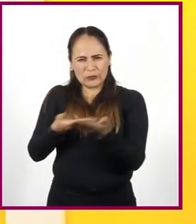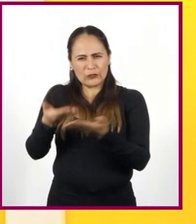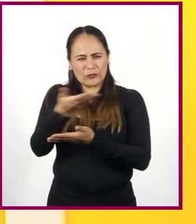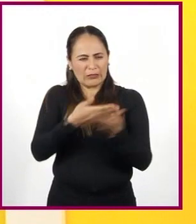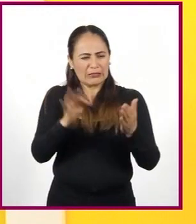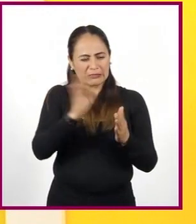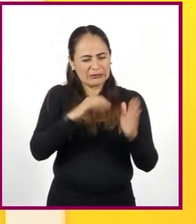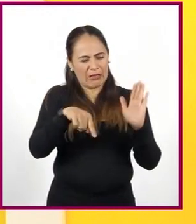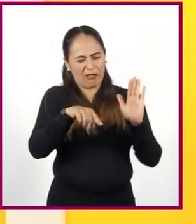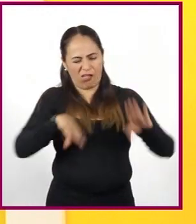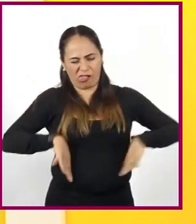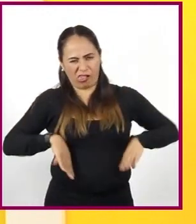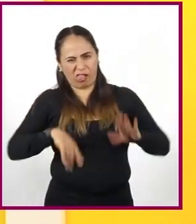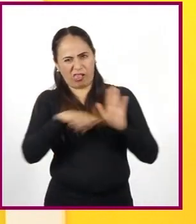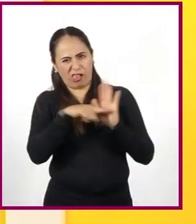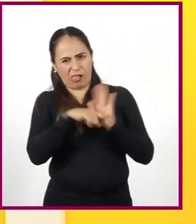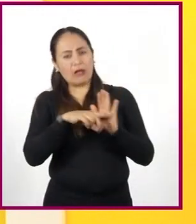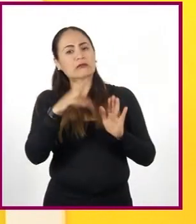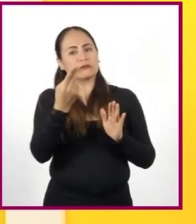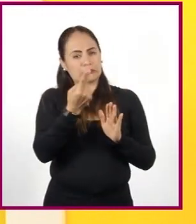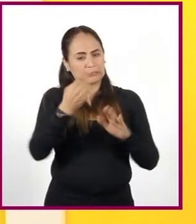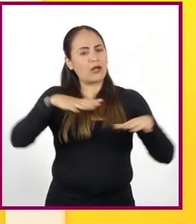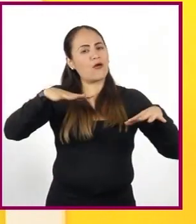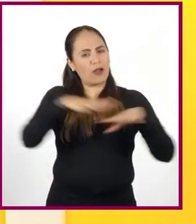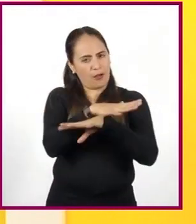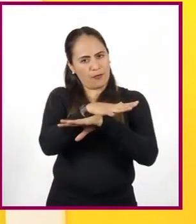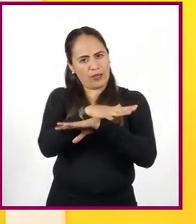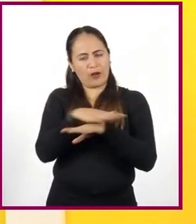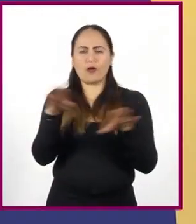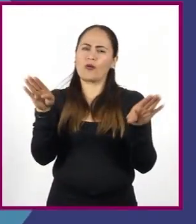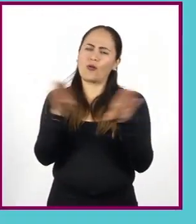actitudes negativas. Esto lo podemos lograr si